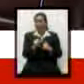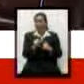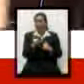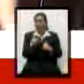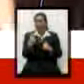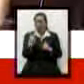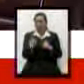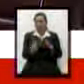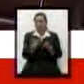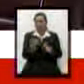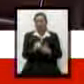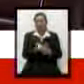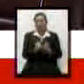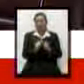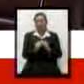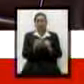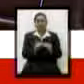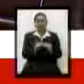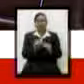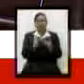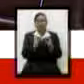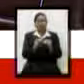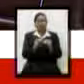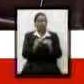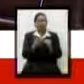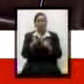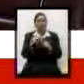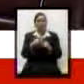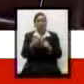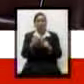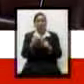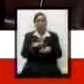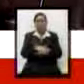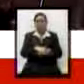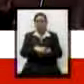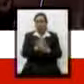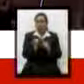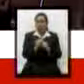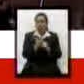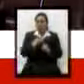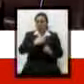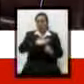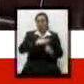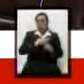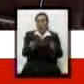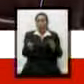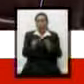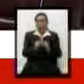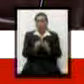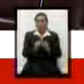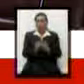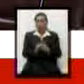diciembre del 2012. Con la autonomía otorgada a los CETICOS y la gestión conducida por sus propias juntas de